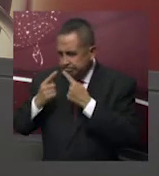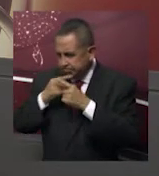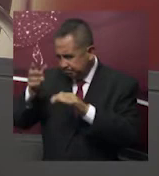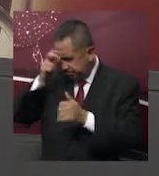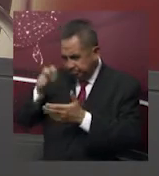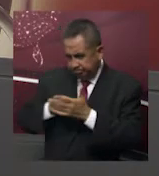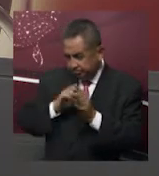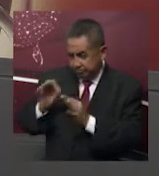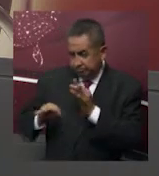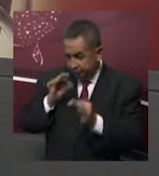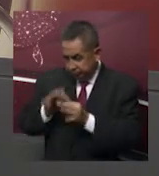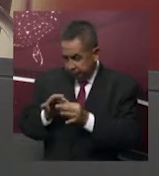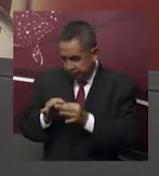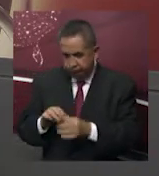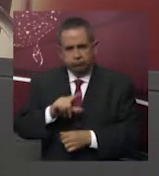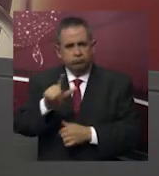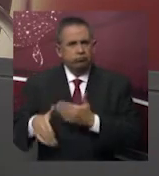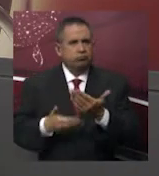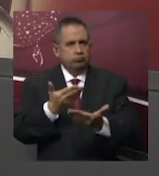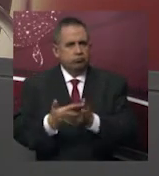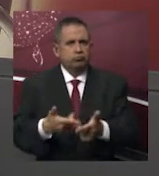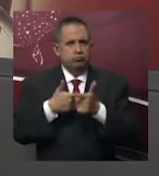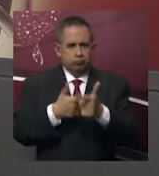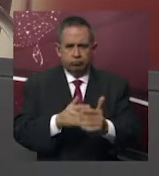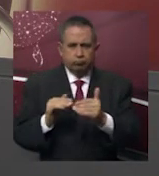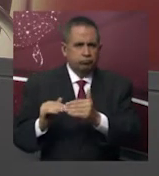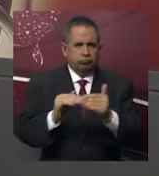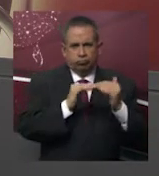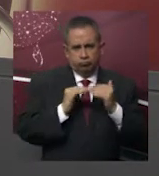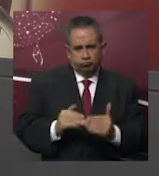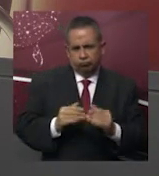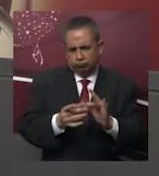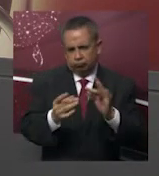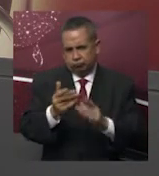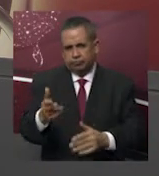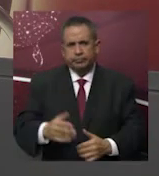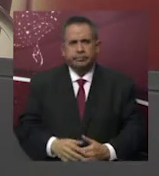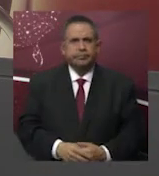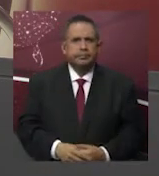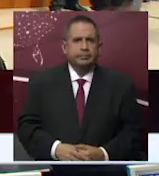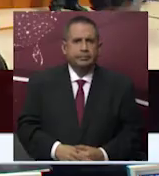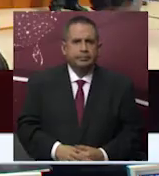alcanzar los consensos necesarios para que el dictamen lograra la aprobación por unanimidad.